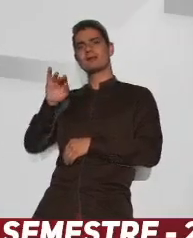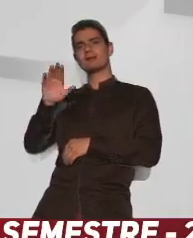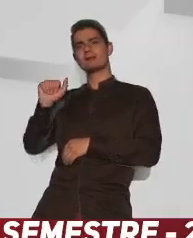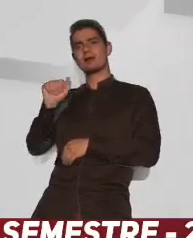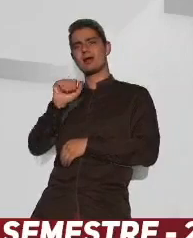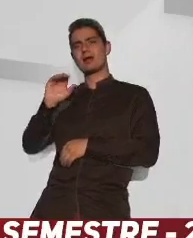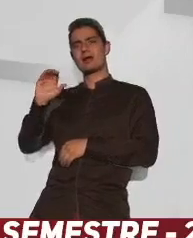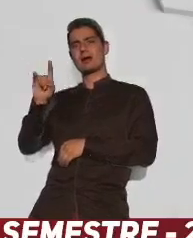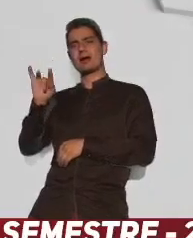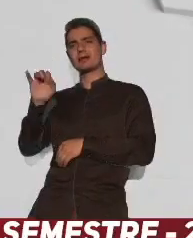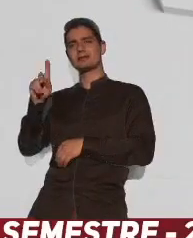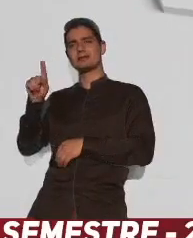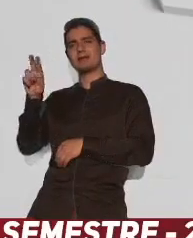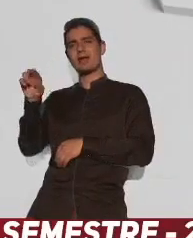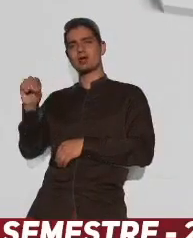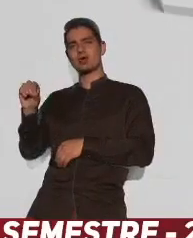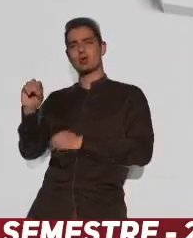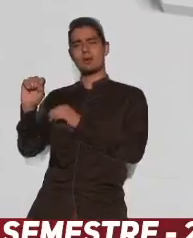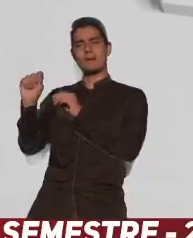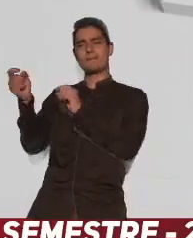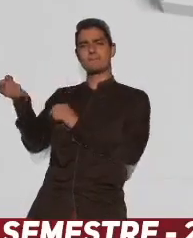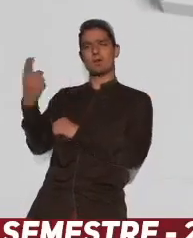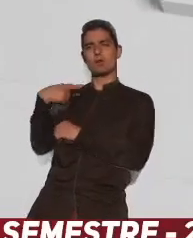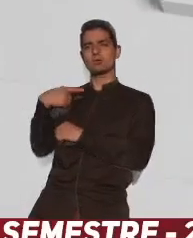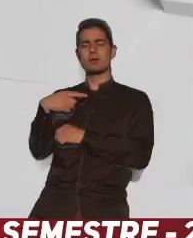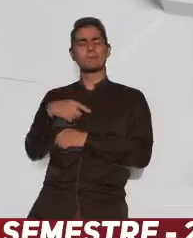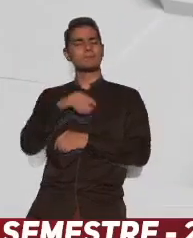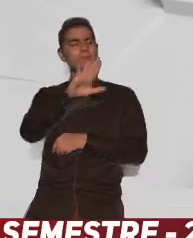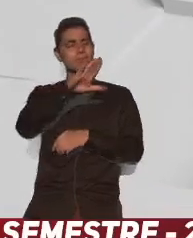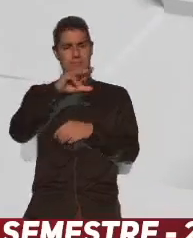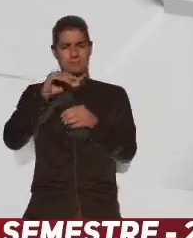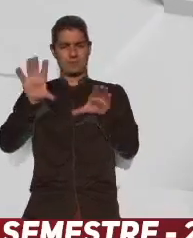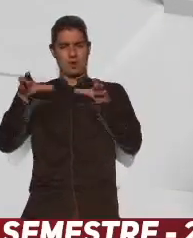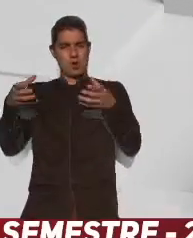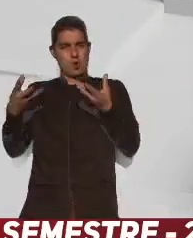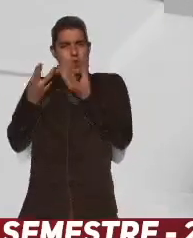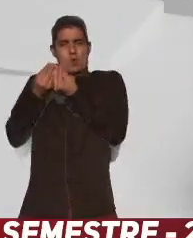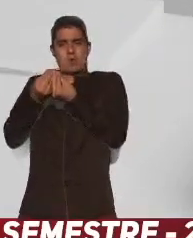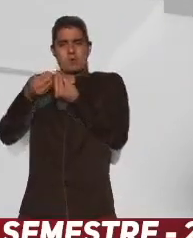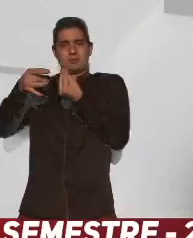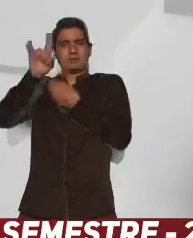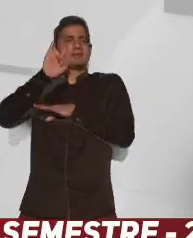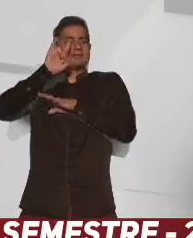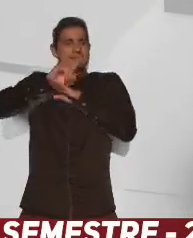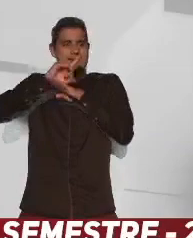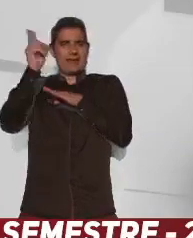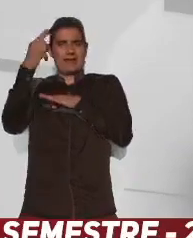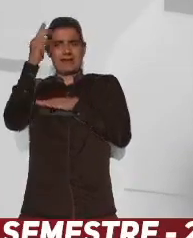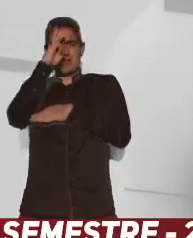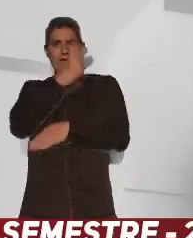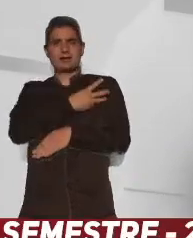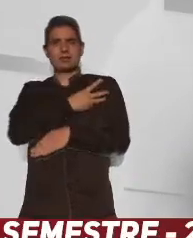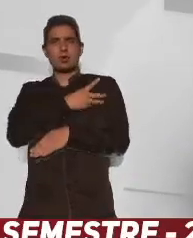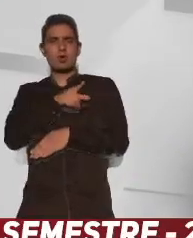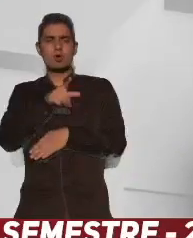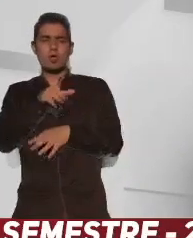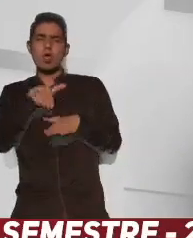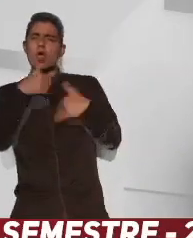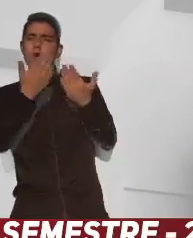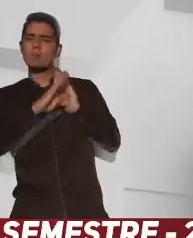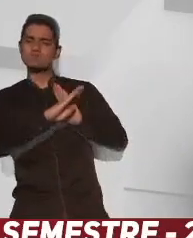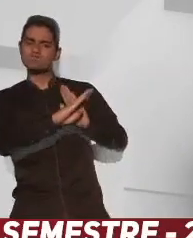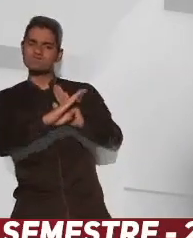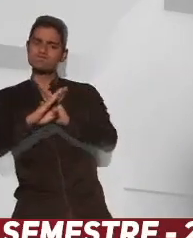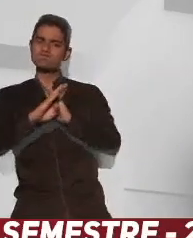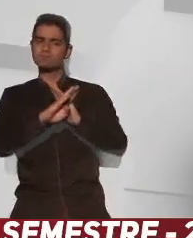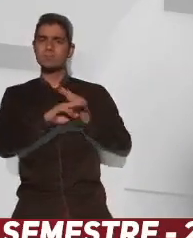yevicavi89@gmail.com, y pregunta algo como: ¿qué medidas toma la Inspección General del Ejército para prevenir irregularidades en los procesos de contratación